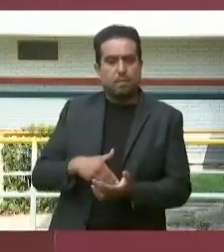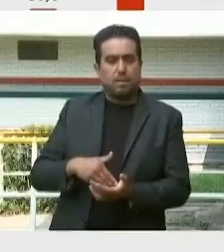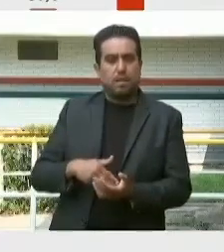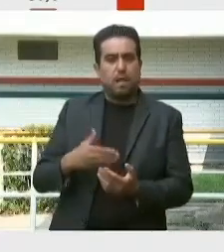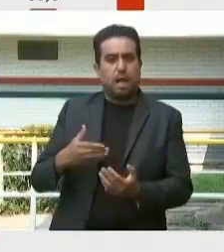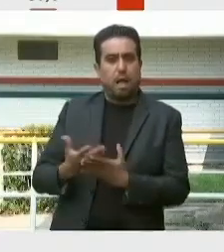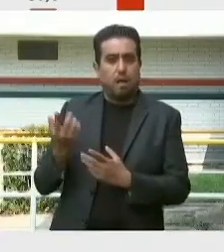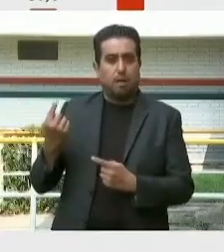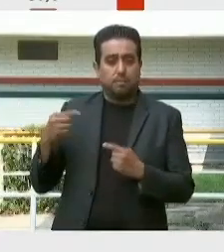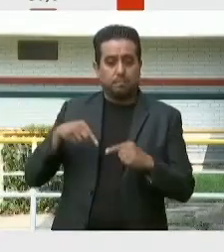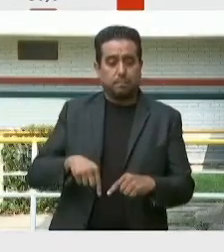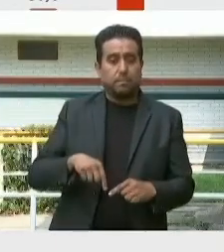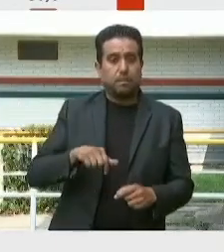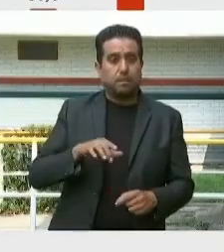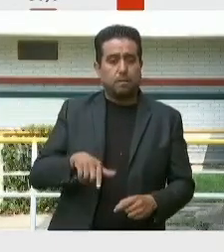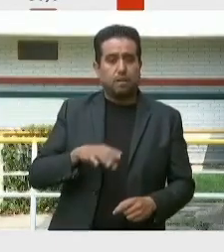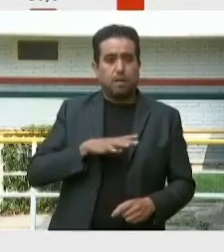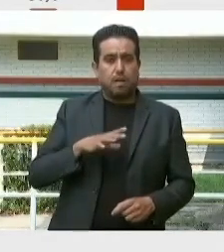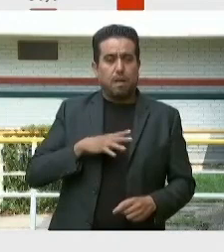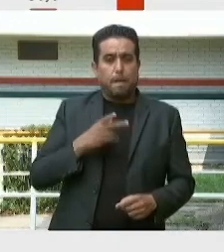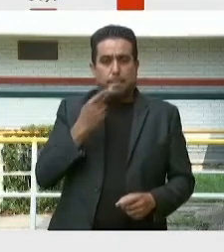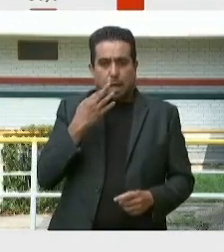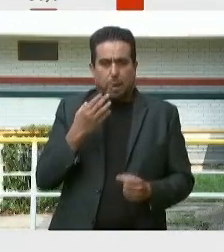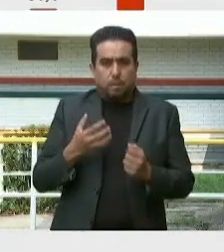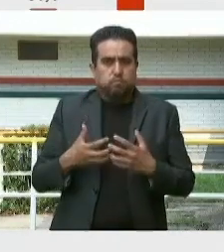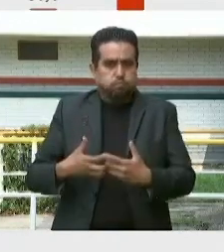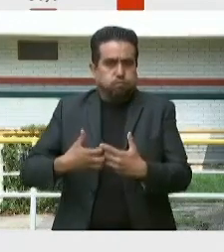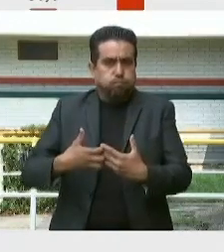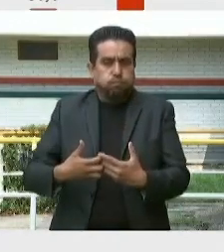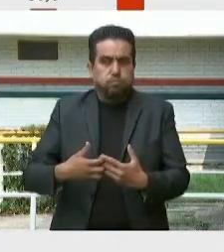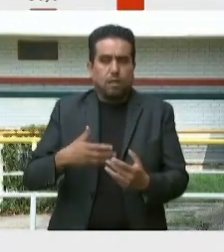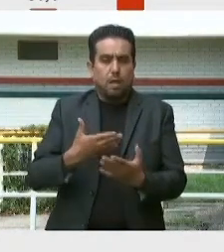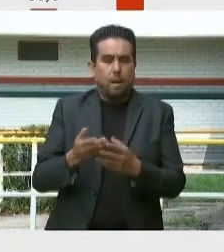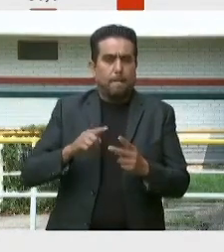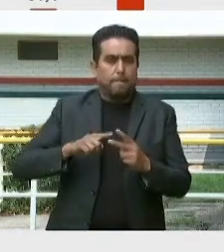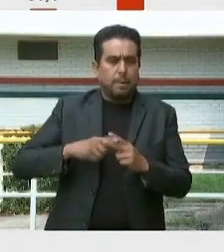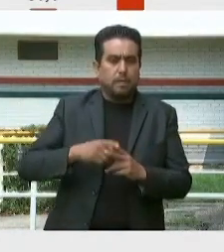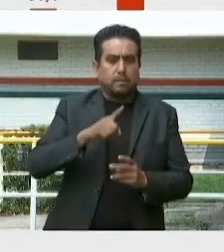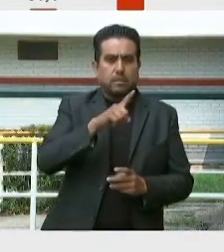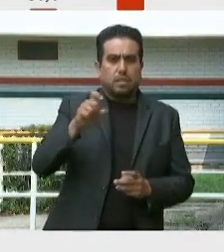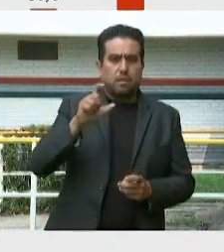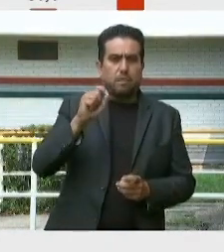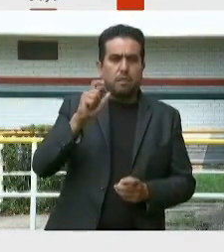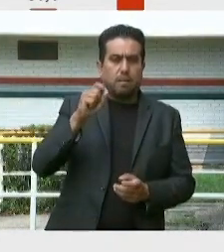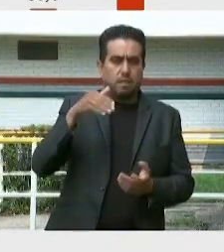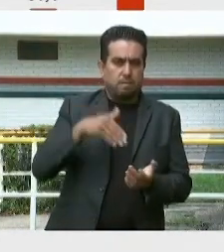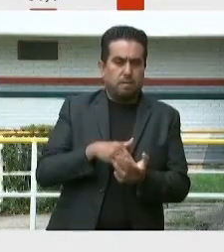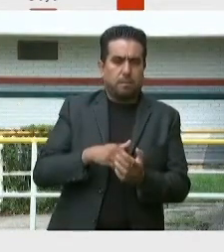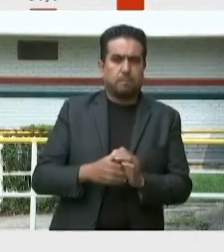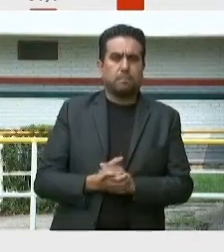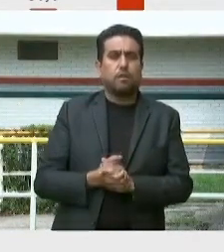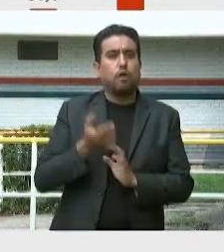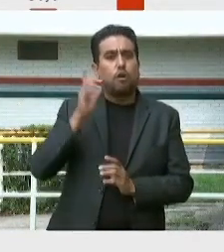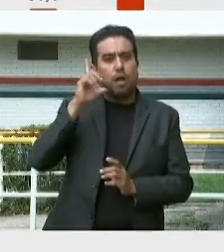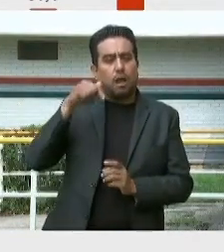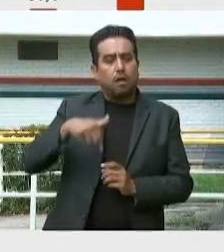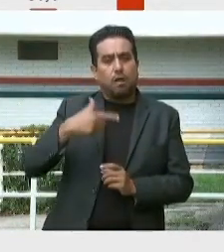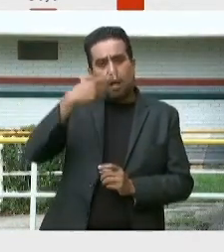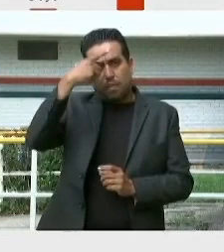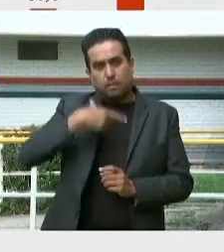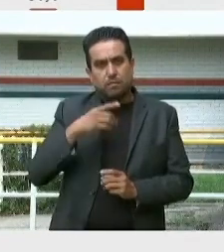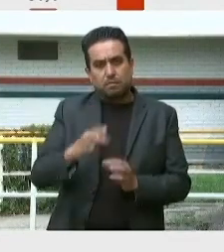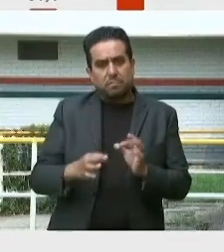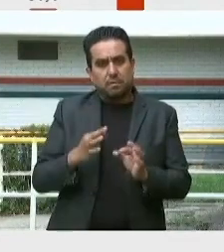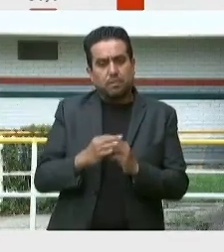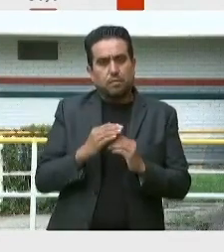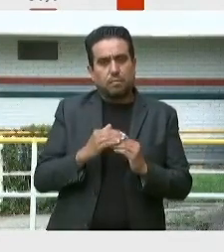y hoy ya subimos carga está hoy empezamos con 120 mil esperemos que en la noche la